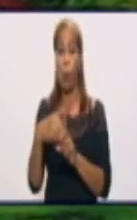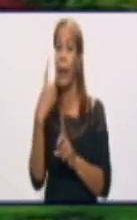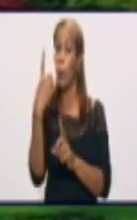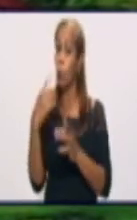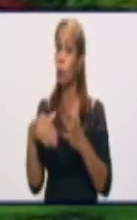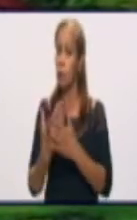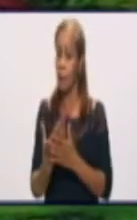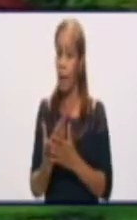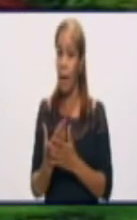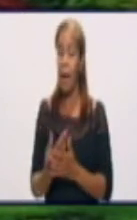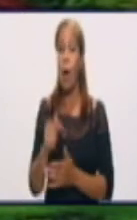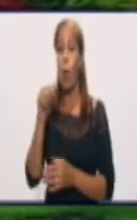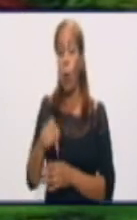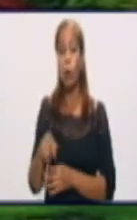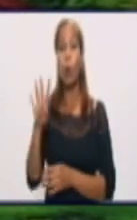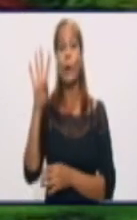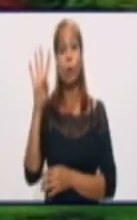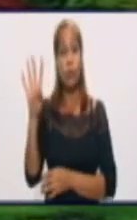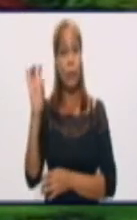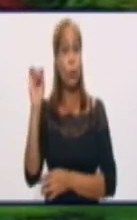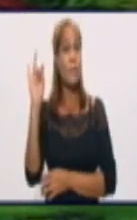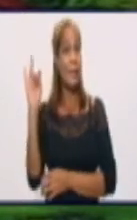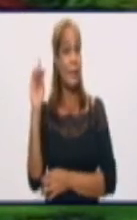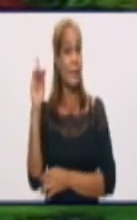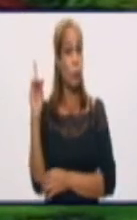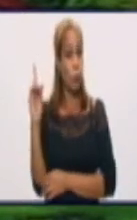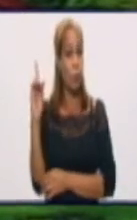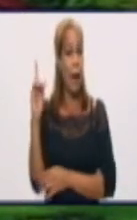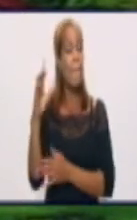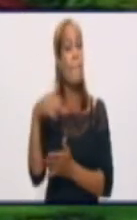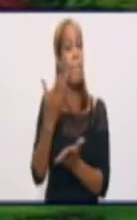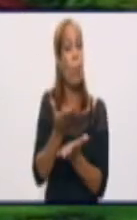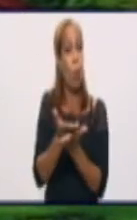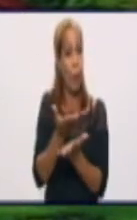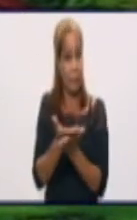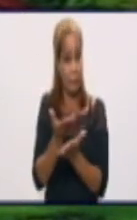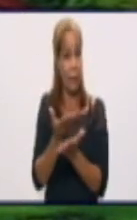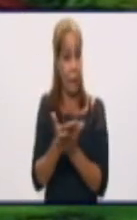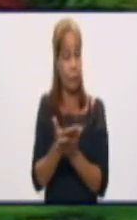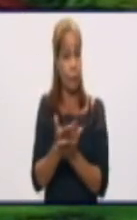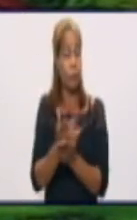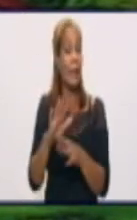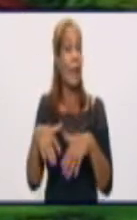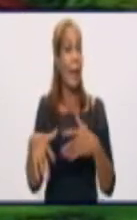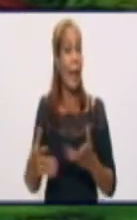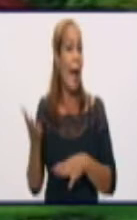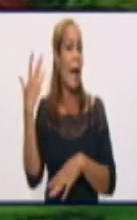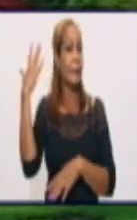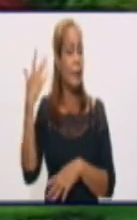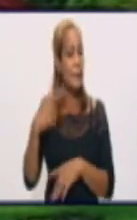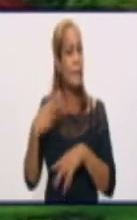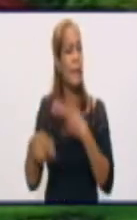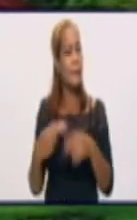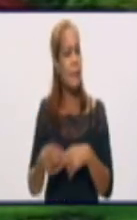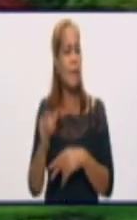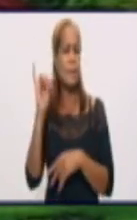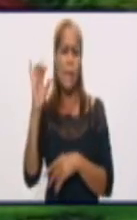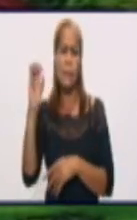hoy 471 muestras, muy inferior a las más de 600 que se habían analizado en el día de